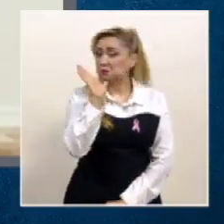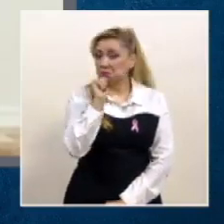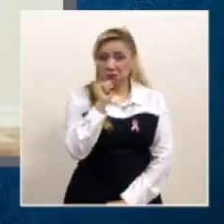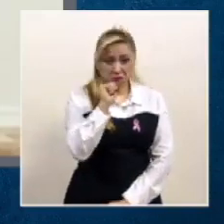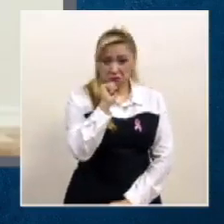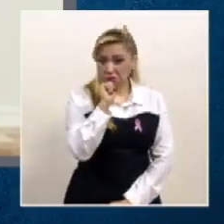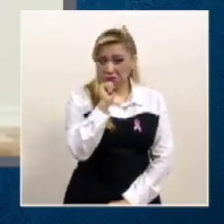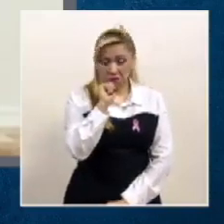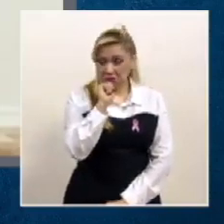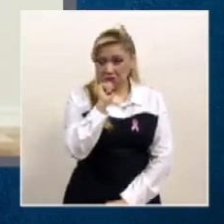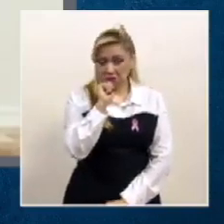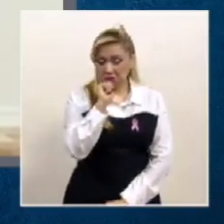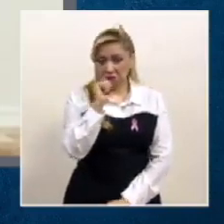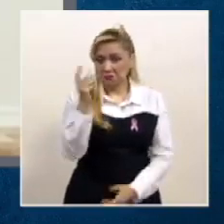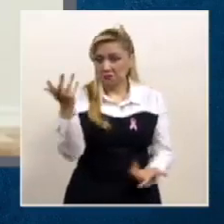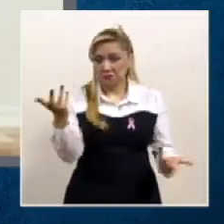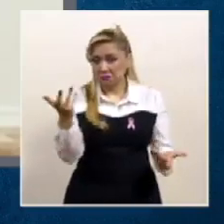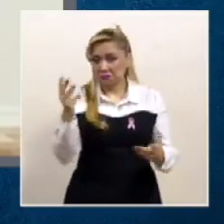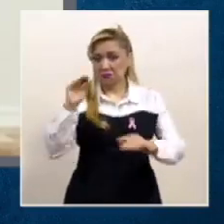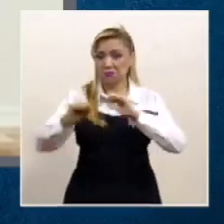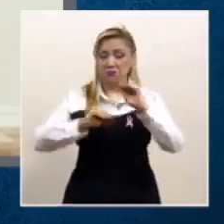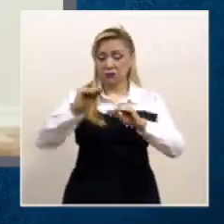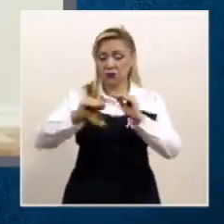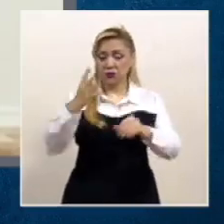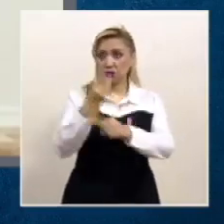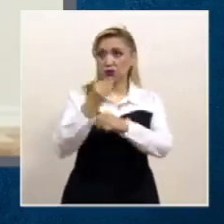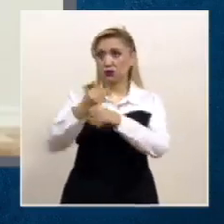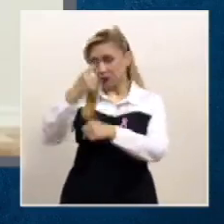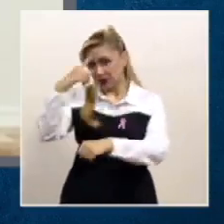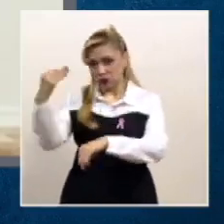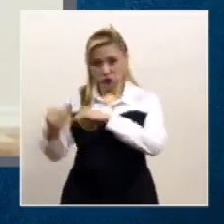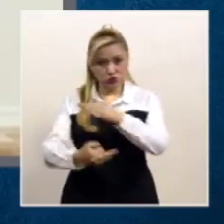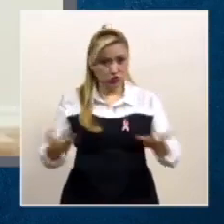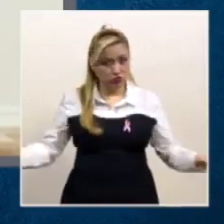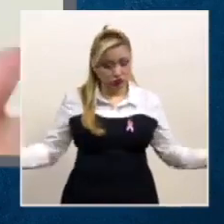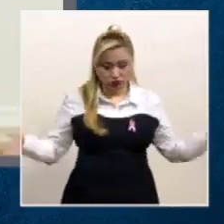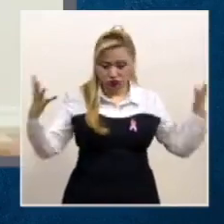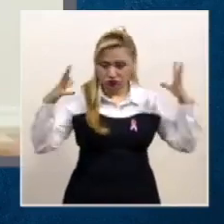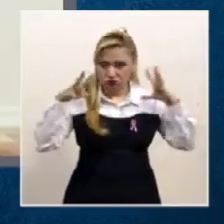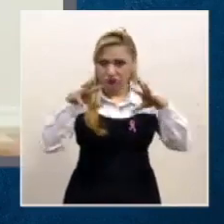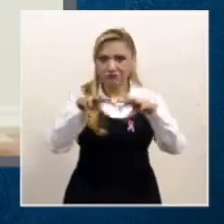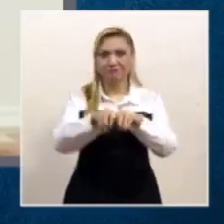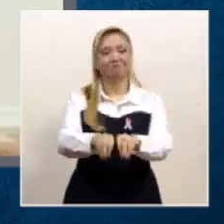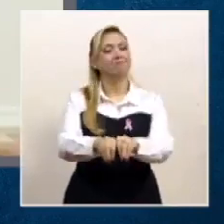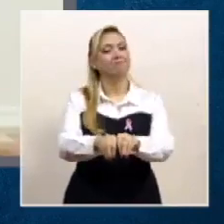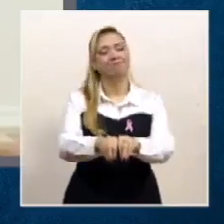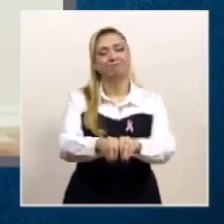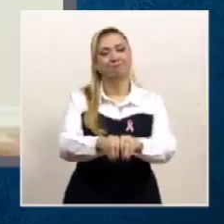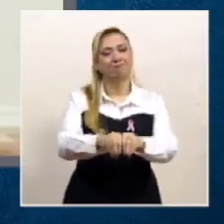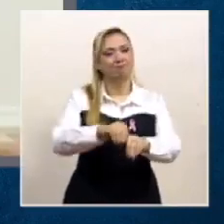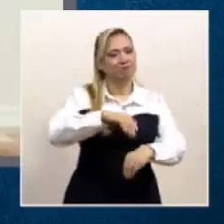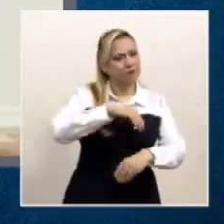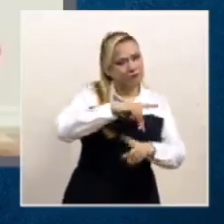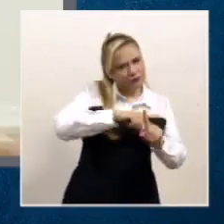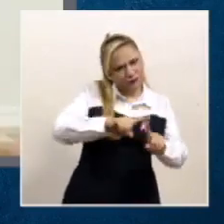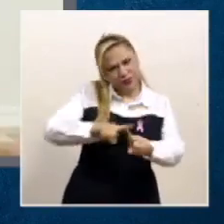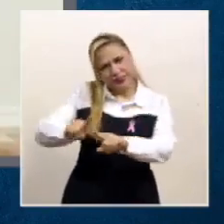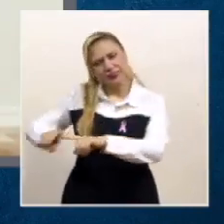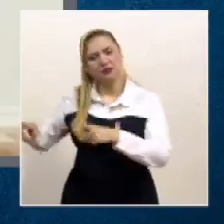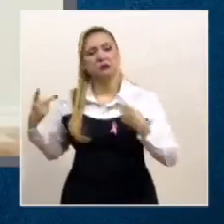la utilización de un diseño universal, que esto va enfocado para la gran diversidad de personas que